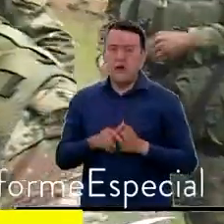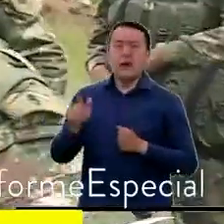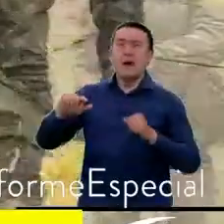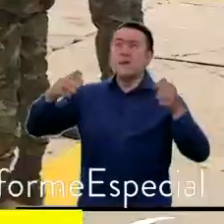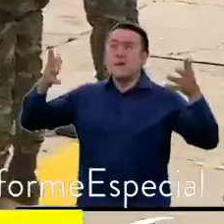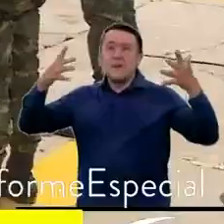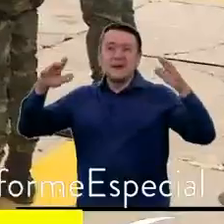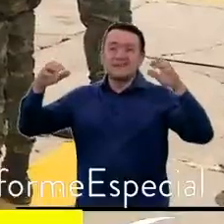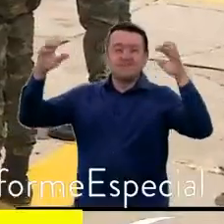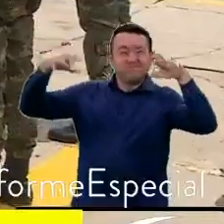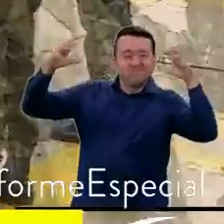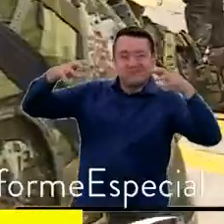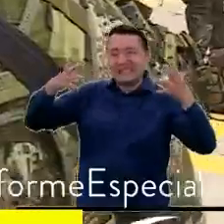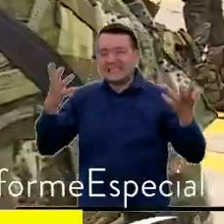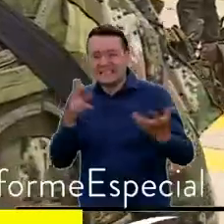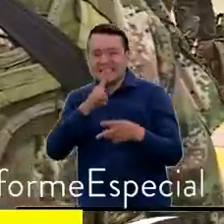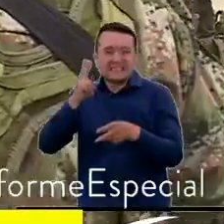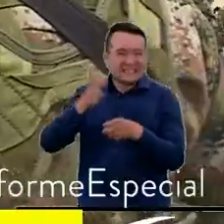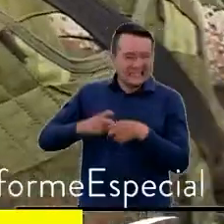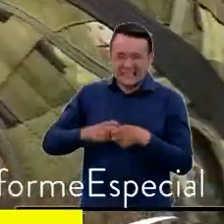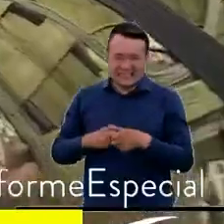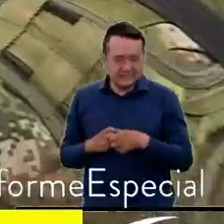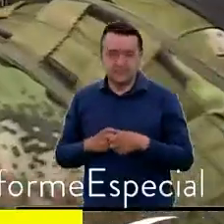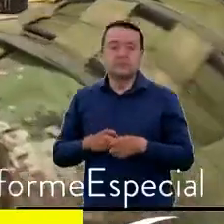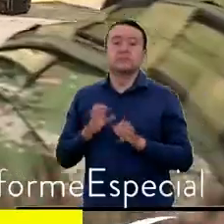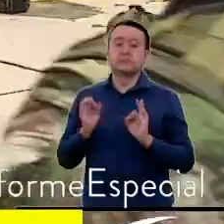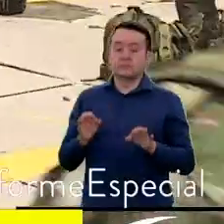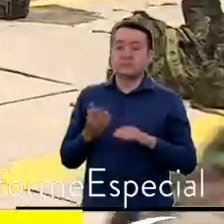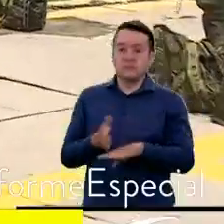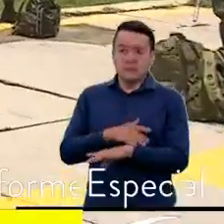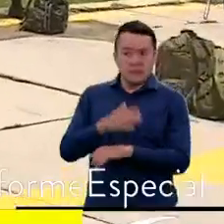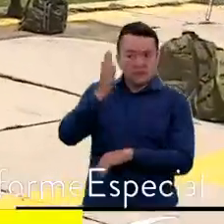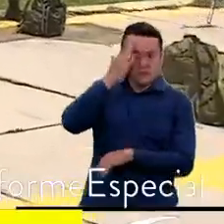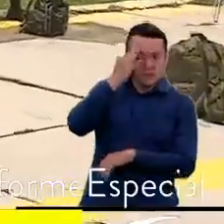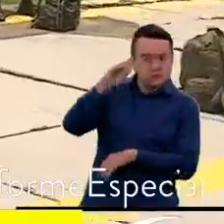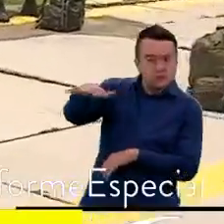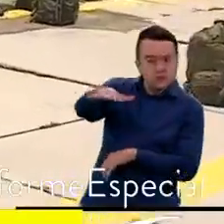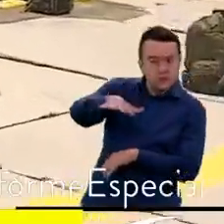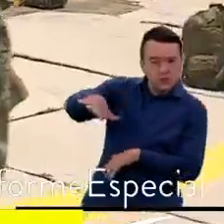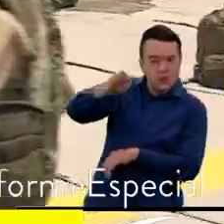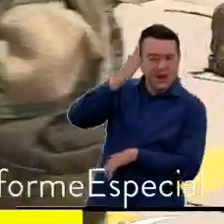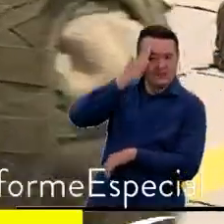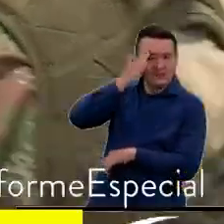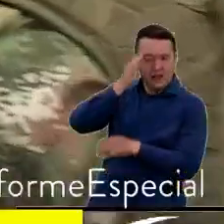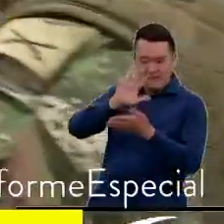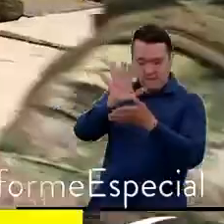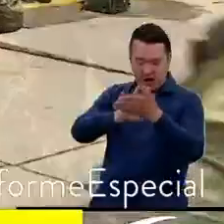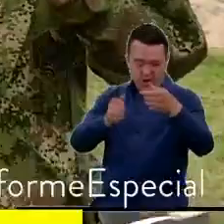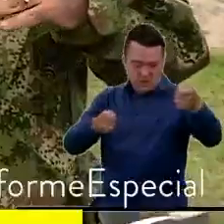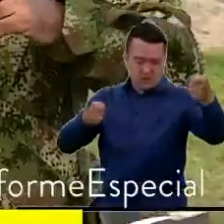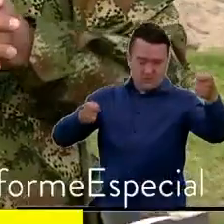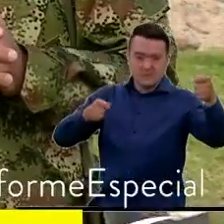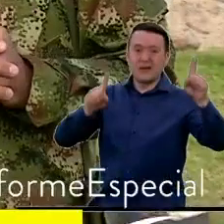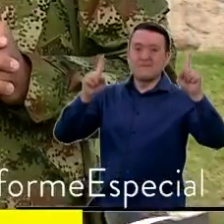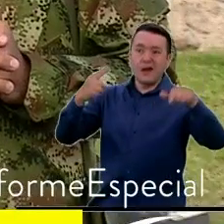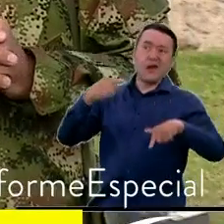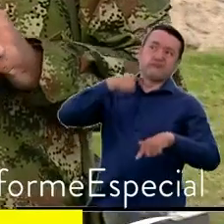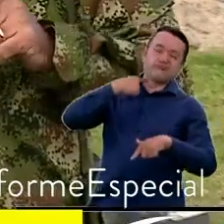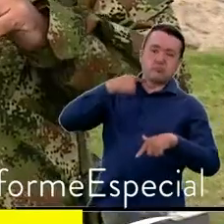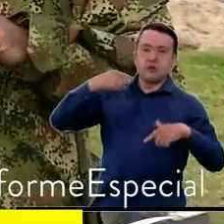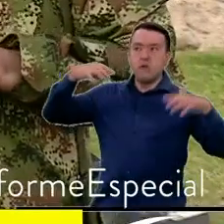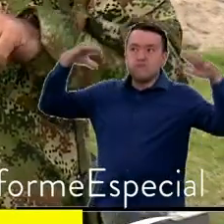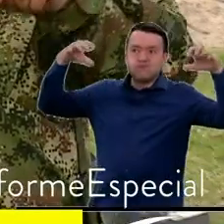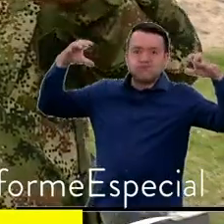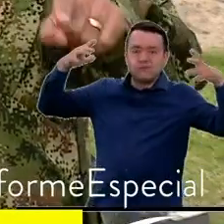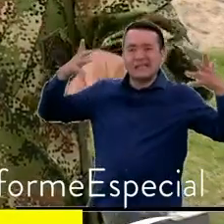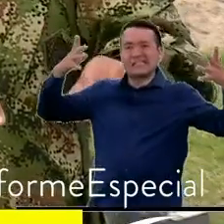la información precisa y cuando lanzamos la operación por el sitio donde se encuentra, las condiciones meteorológicas nos impiden llegar hasta el objetivo.